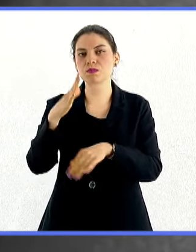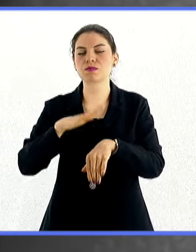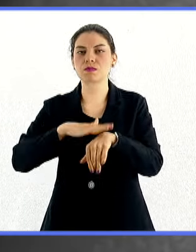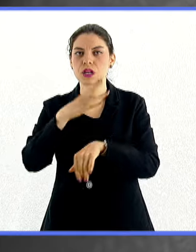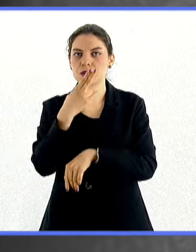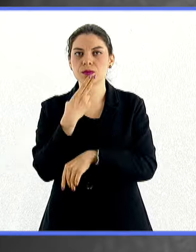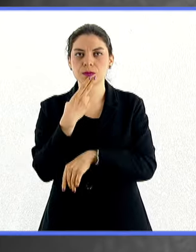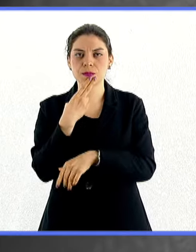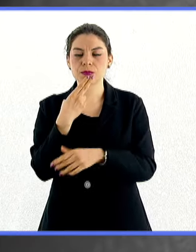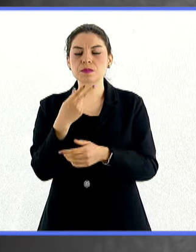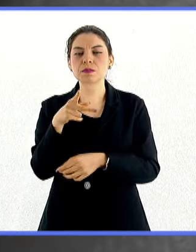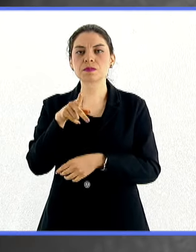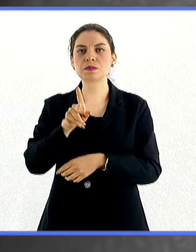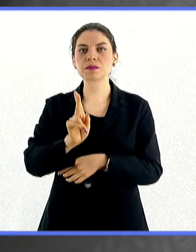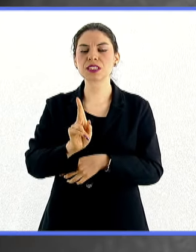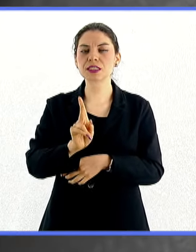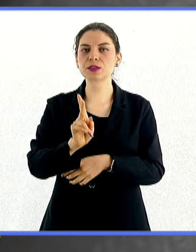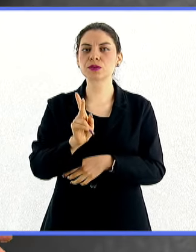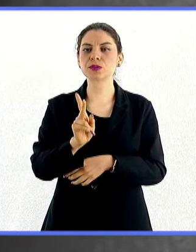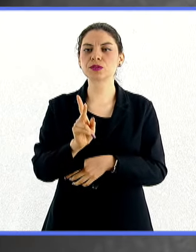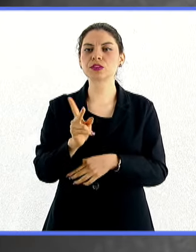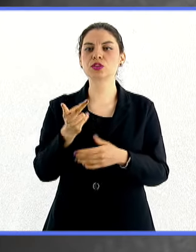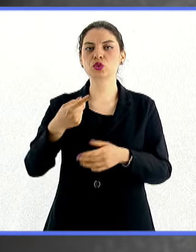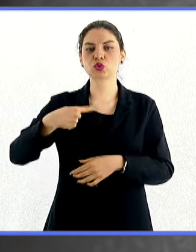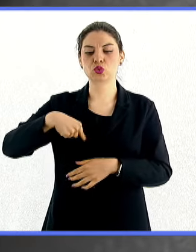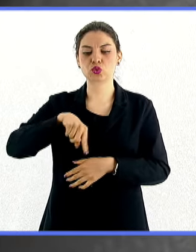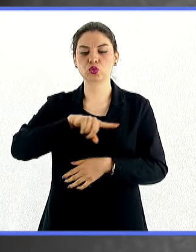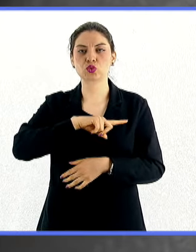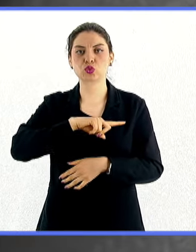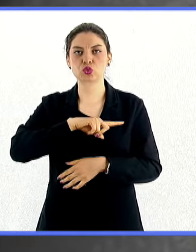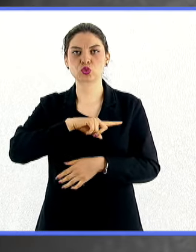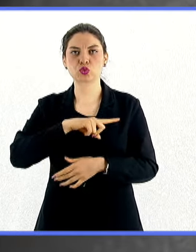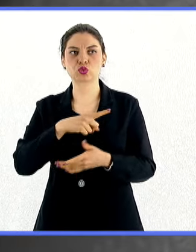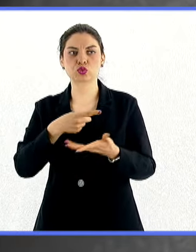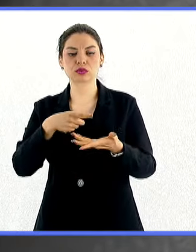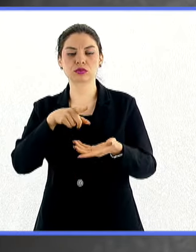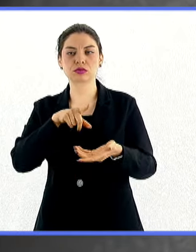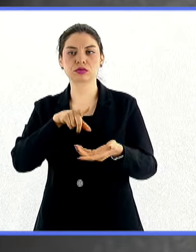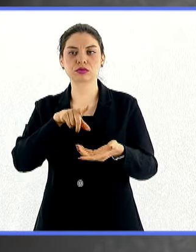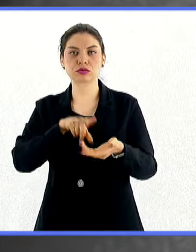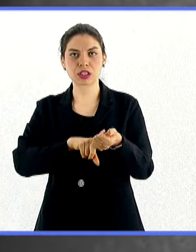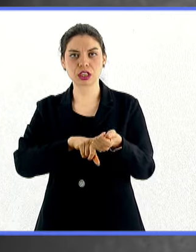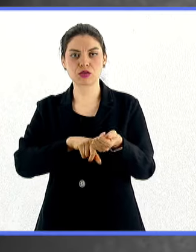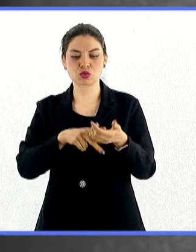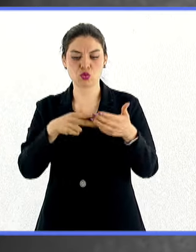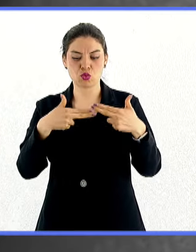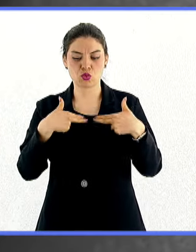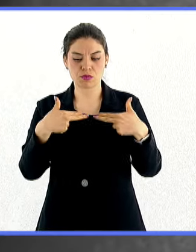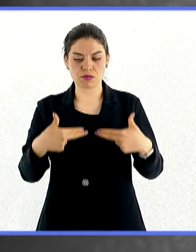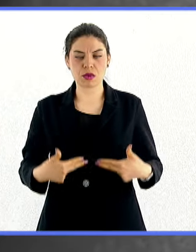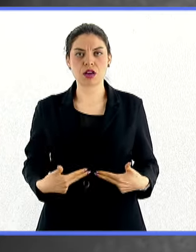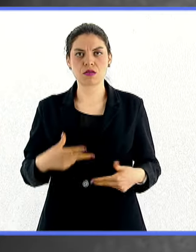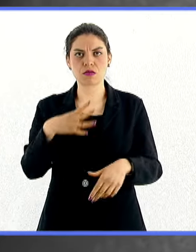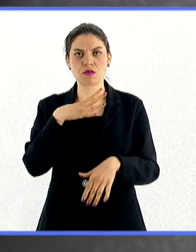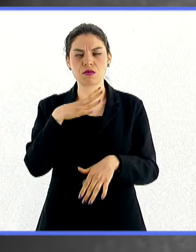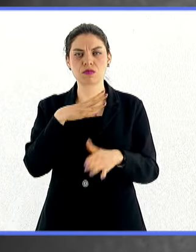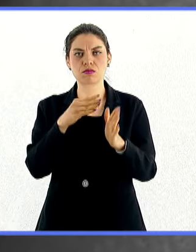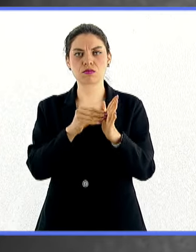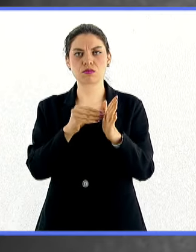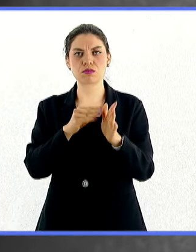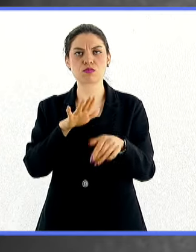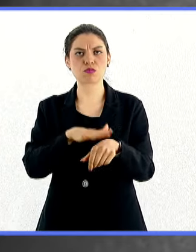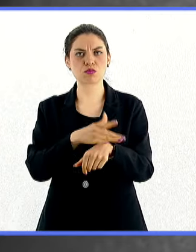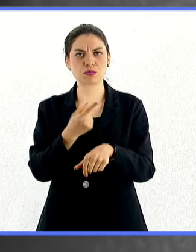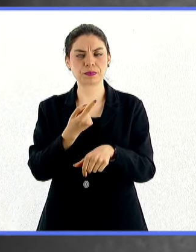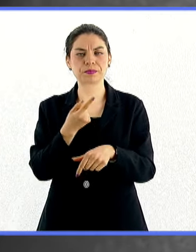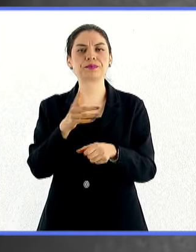es lo que todavía nos tiene a nosotros dentro de la especie humana? Y yo creo que hay una gran reserva que es la